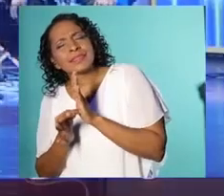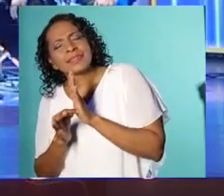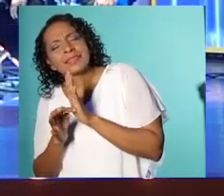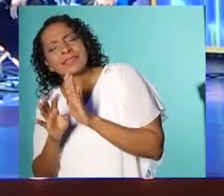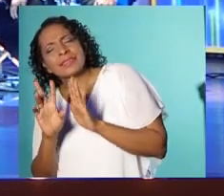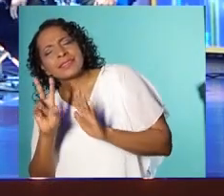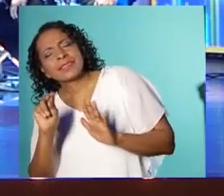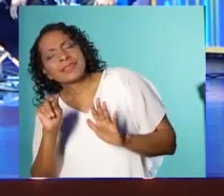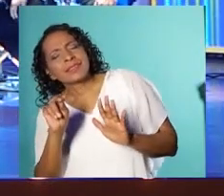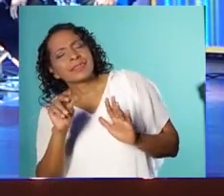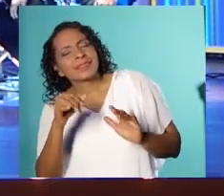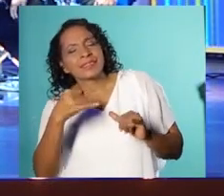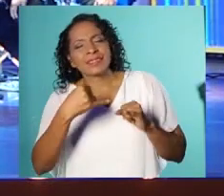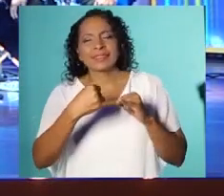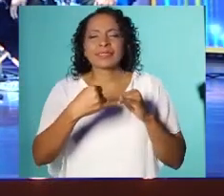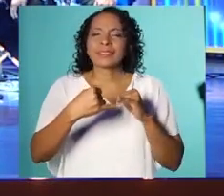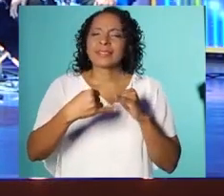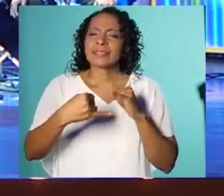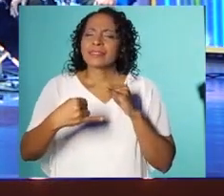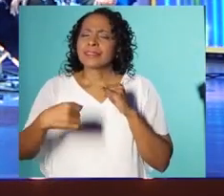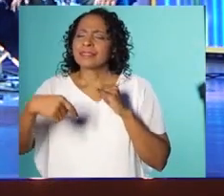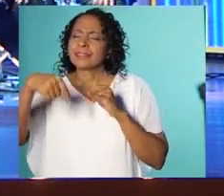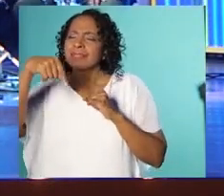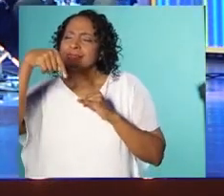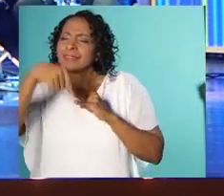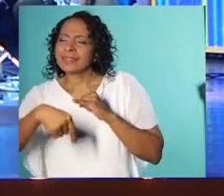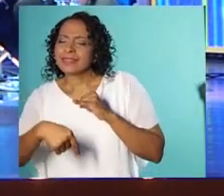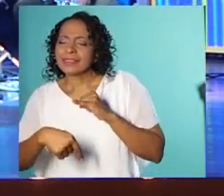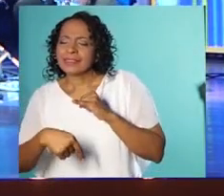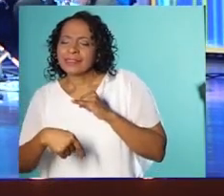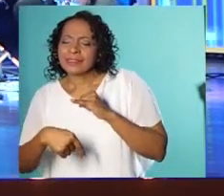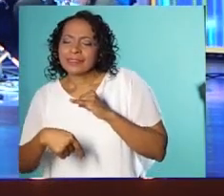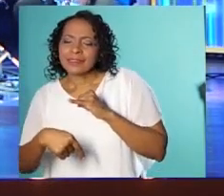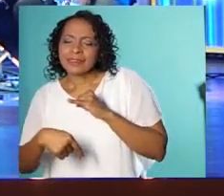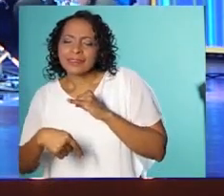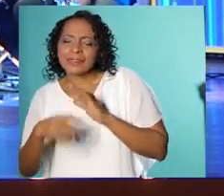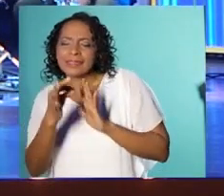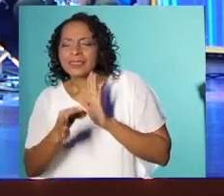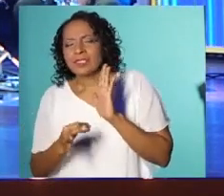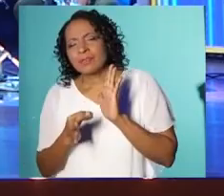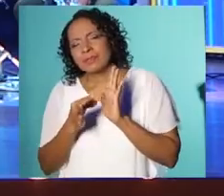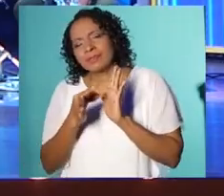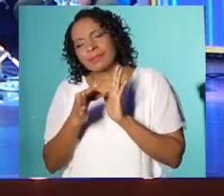No me quisiera terminar este momento.